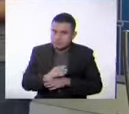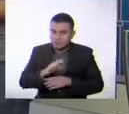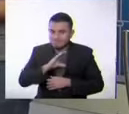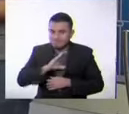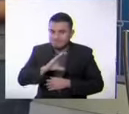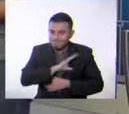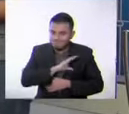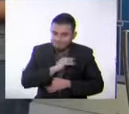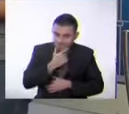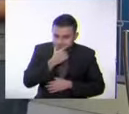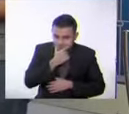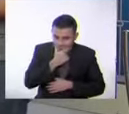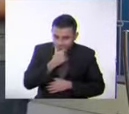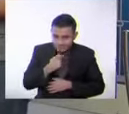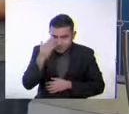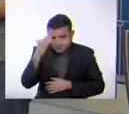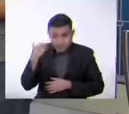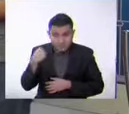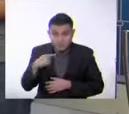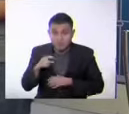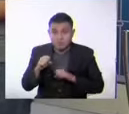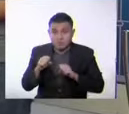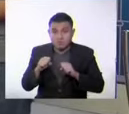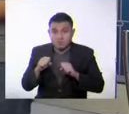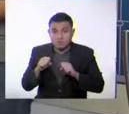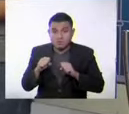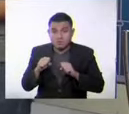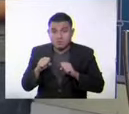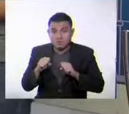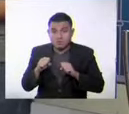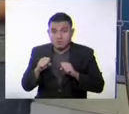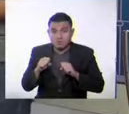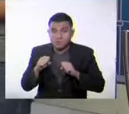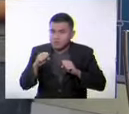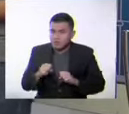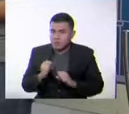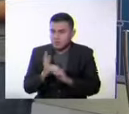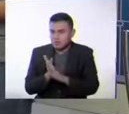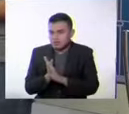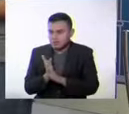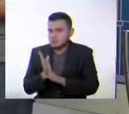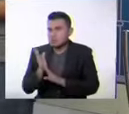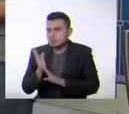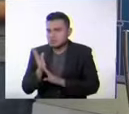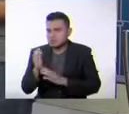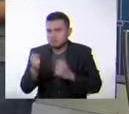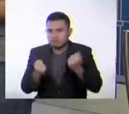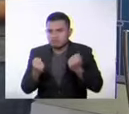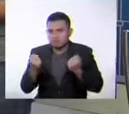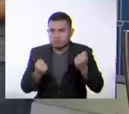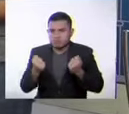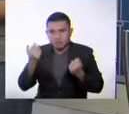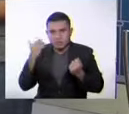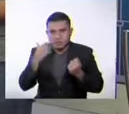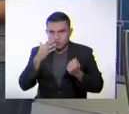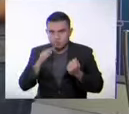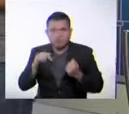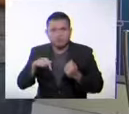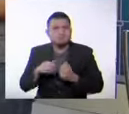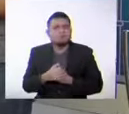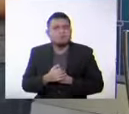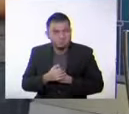que una señorita no puede tomar carreras de automotriz como era antes, por ejemplo. Hoy sí.